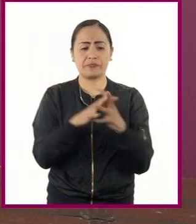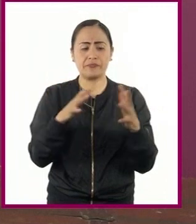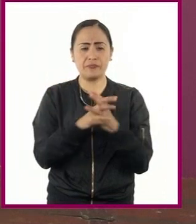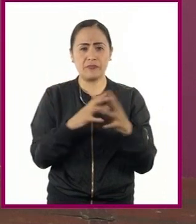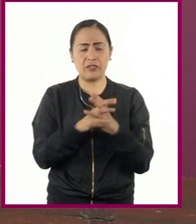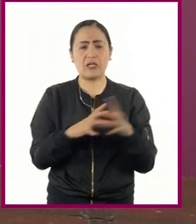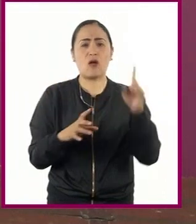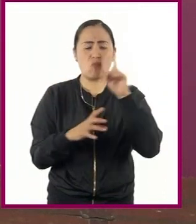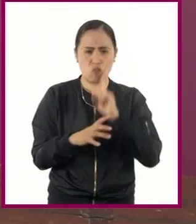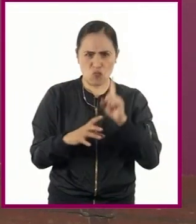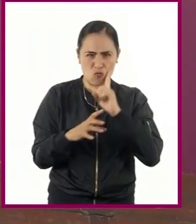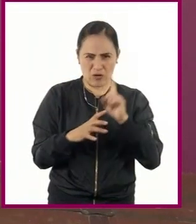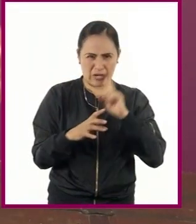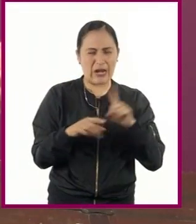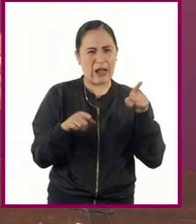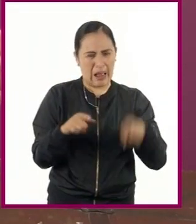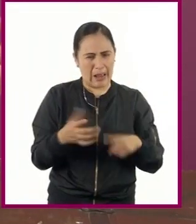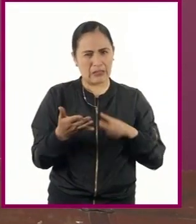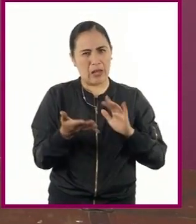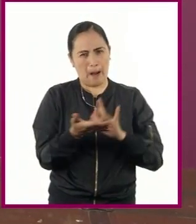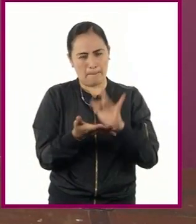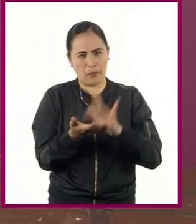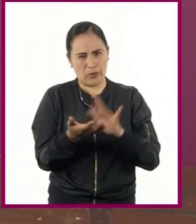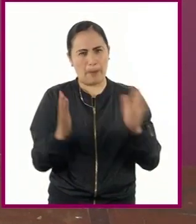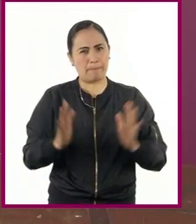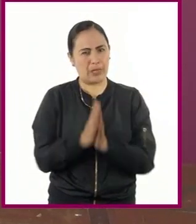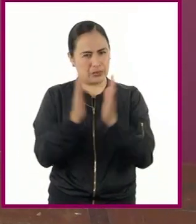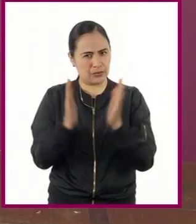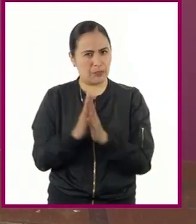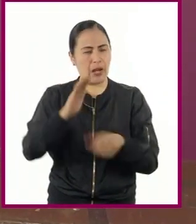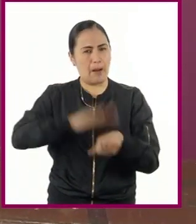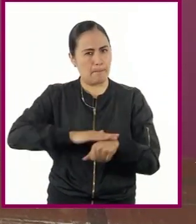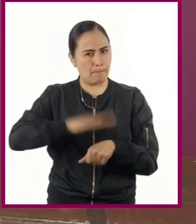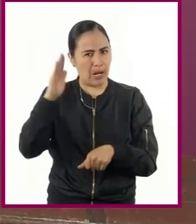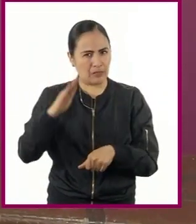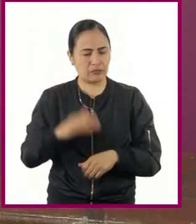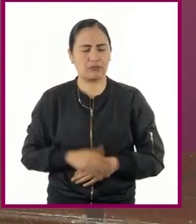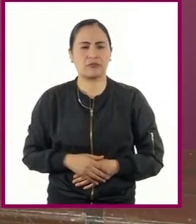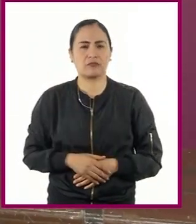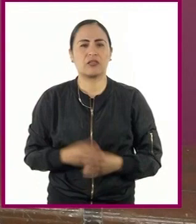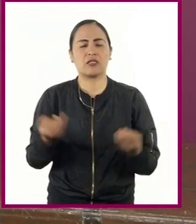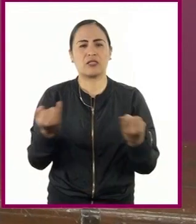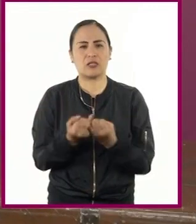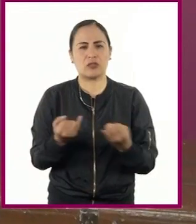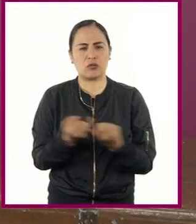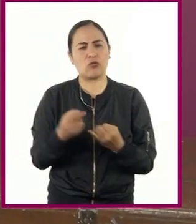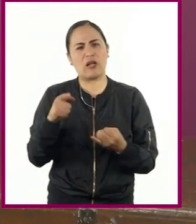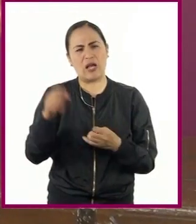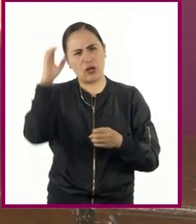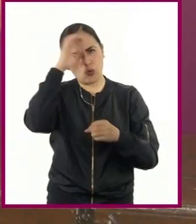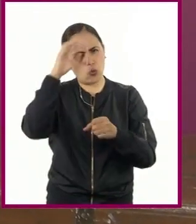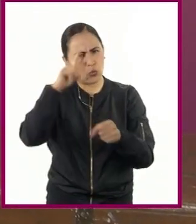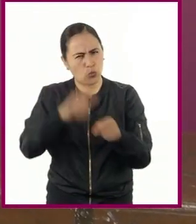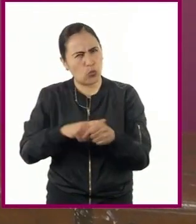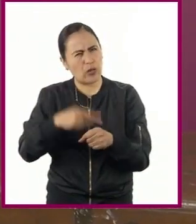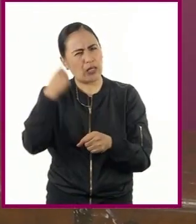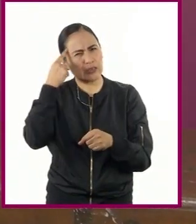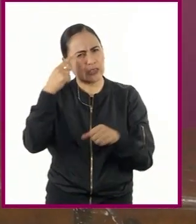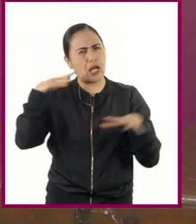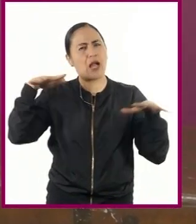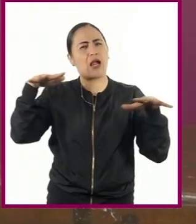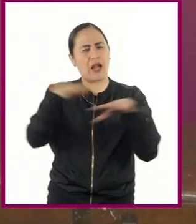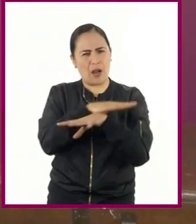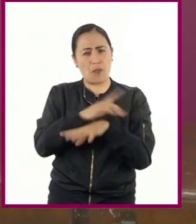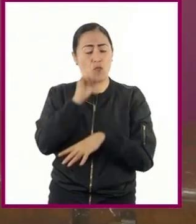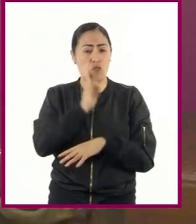la incorporación femenina al mundo laboral y activó un cambio en la concepción cultural que existía de